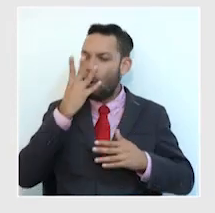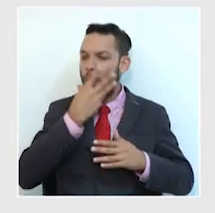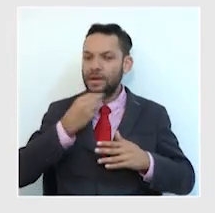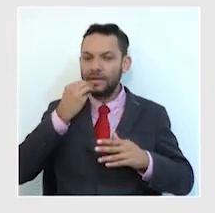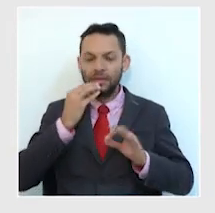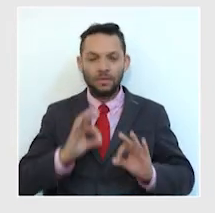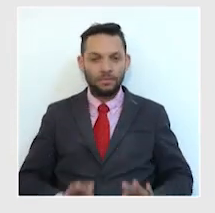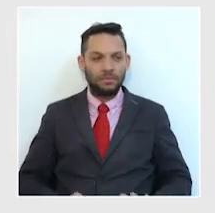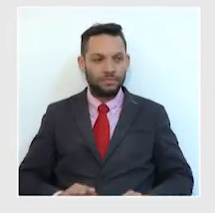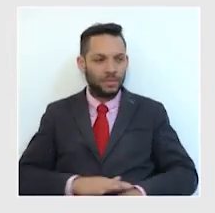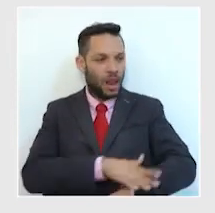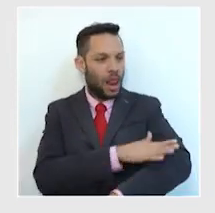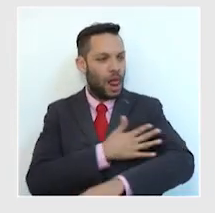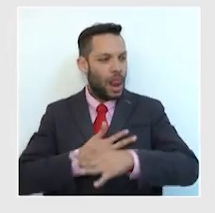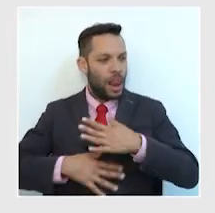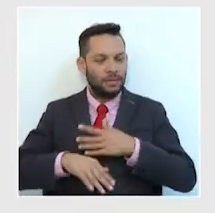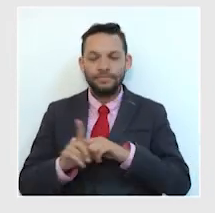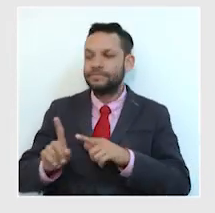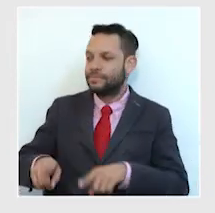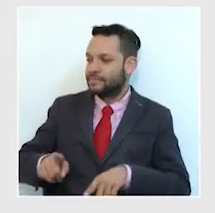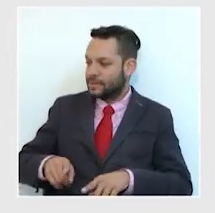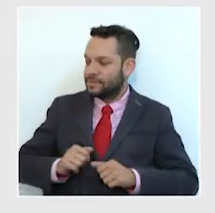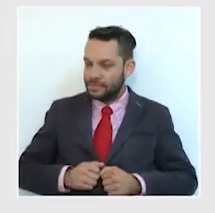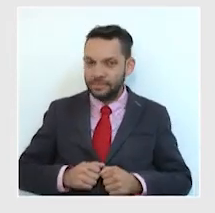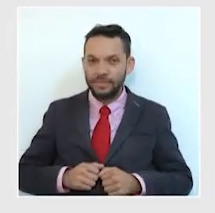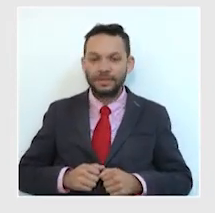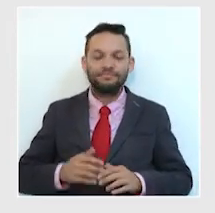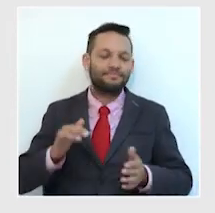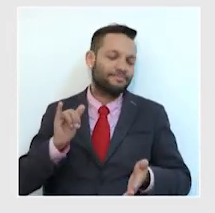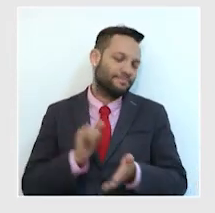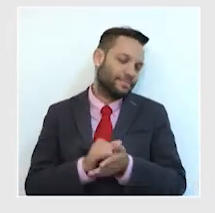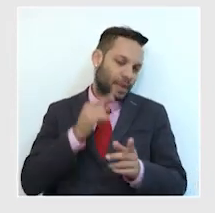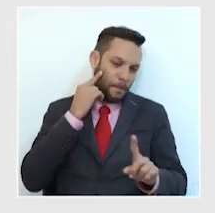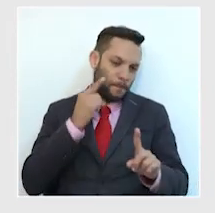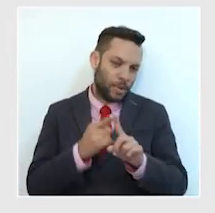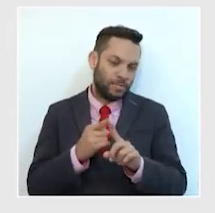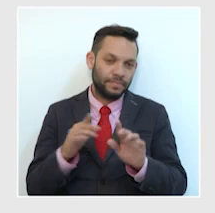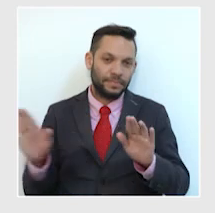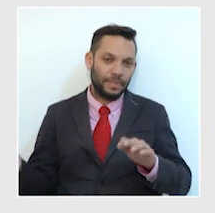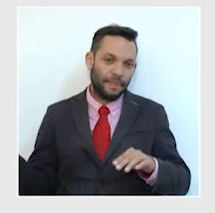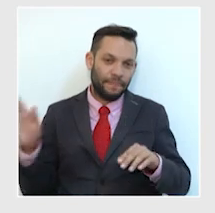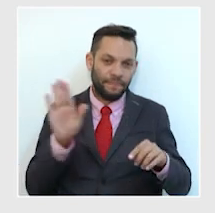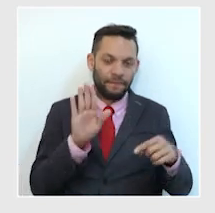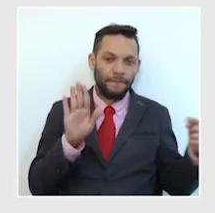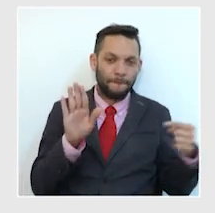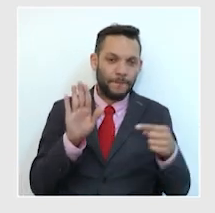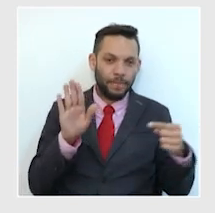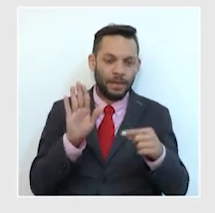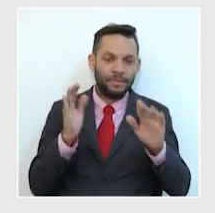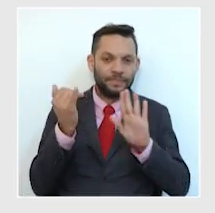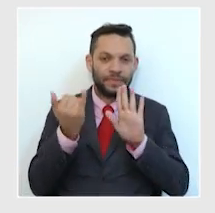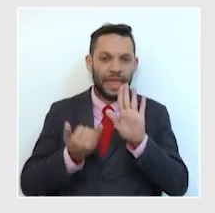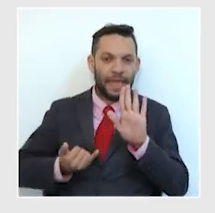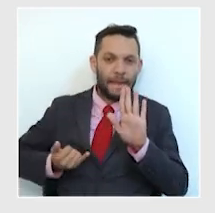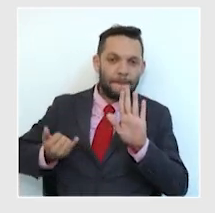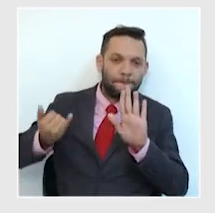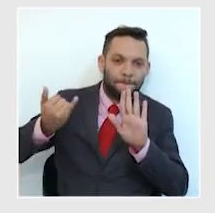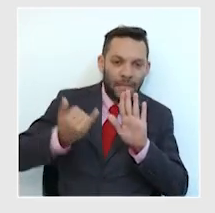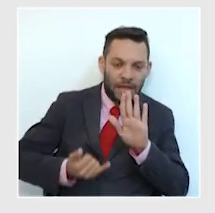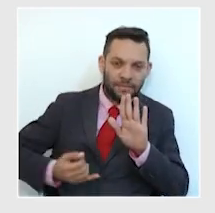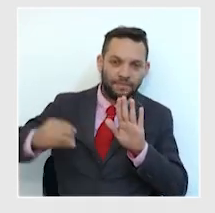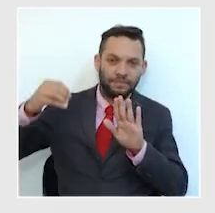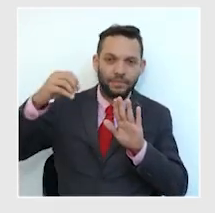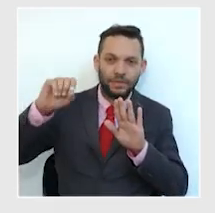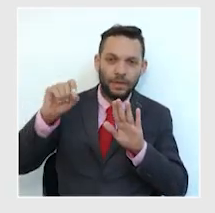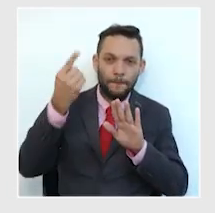es con un poco mi pasión también junto con los pelones aquí en la imagen pueden ver ustedes una clasificación de